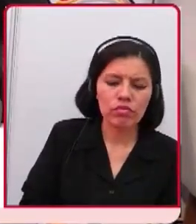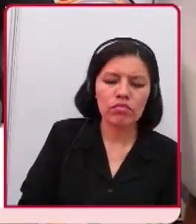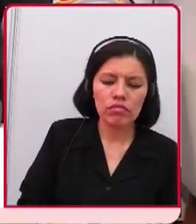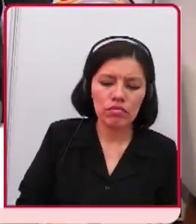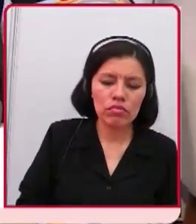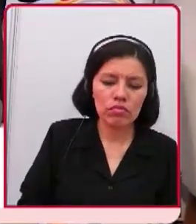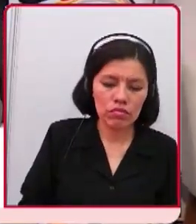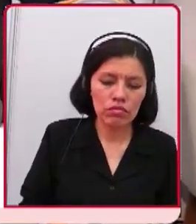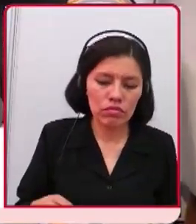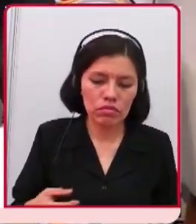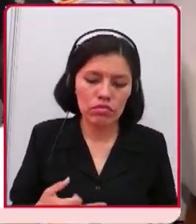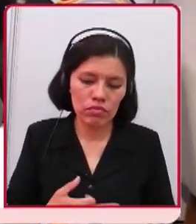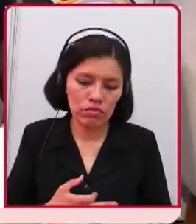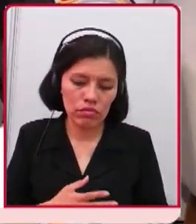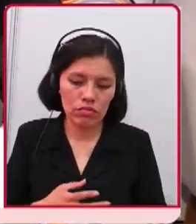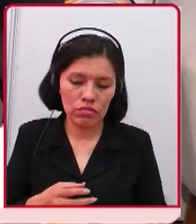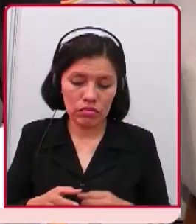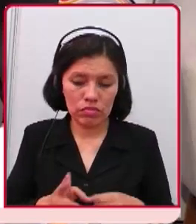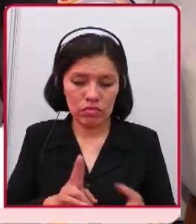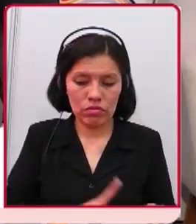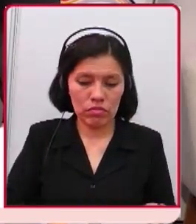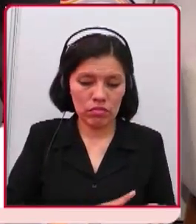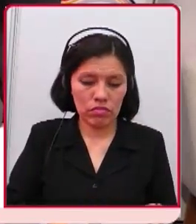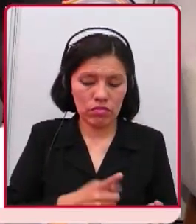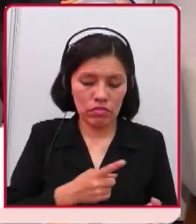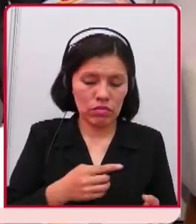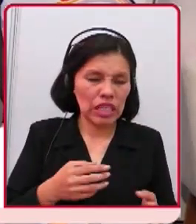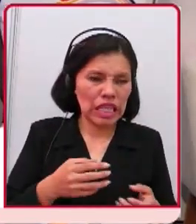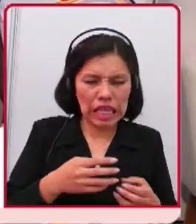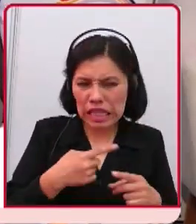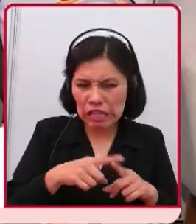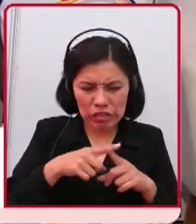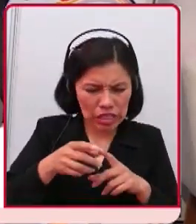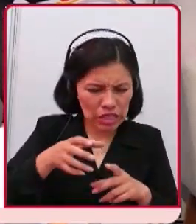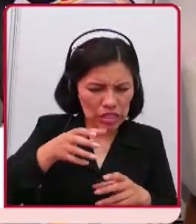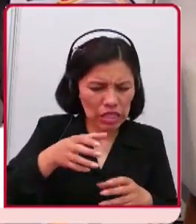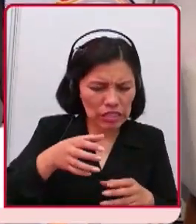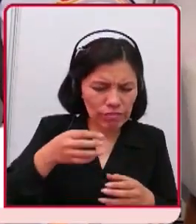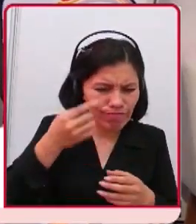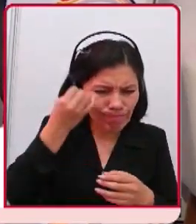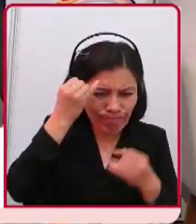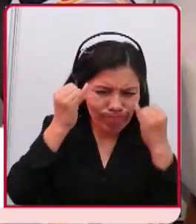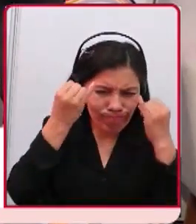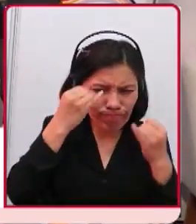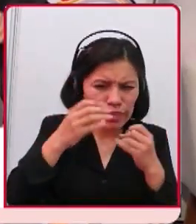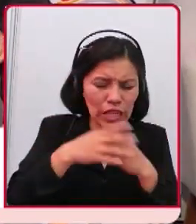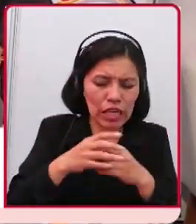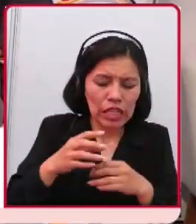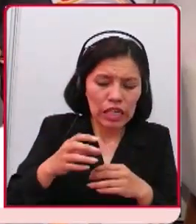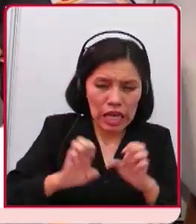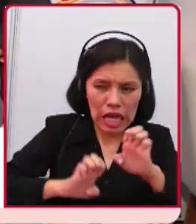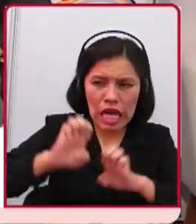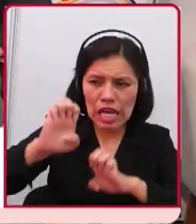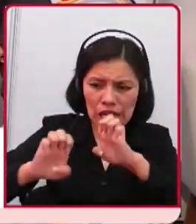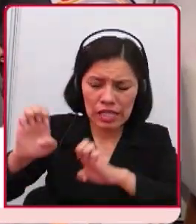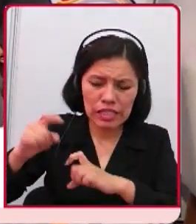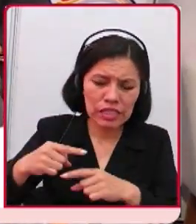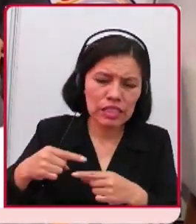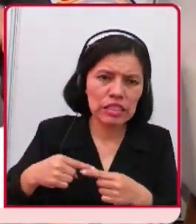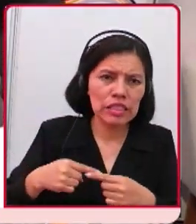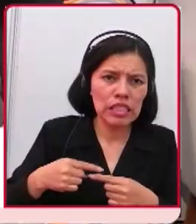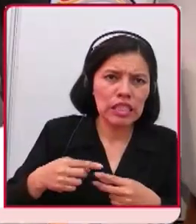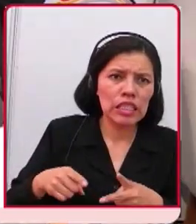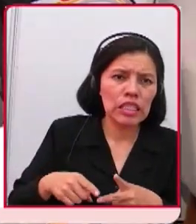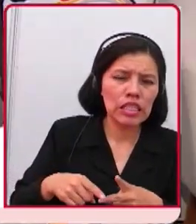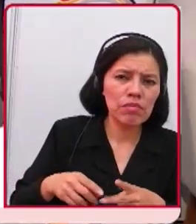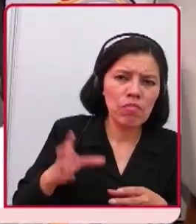finalmente es una aplicación de lo que son conceptos estadísticos integrados y asociados y buscando las interacciones entre las diferentes